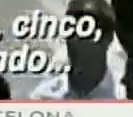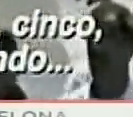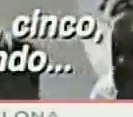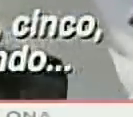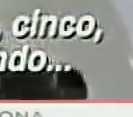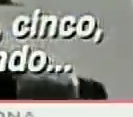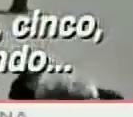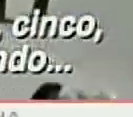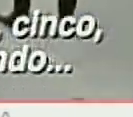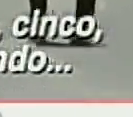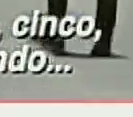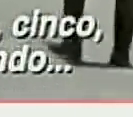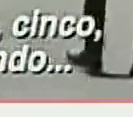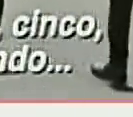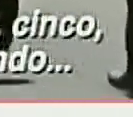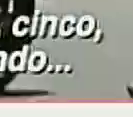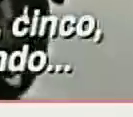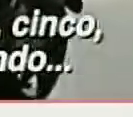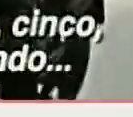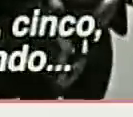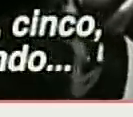una criatura de 4 o 5 pistones que venía